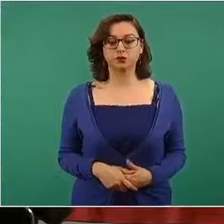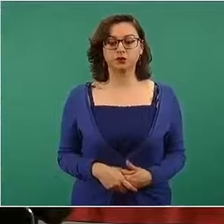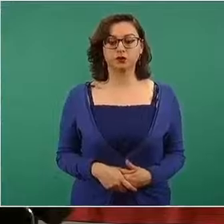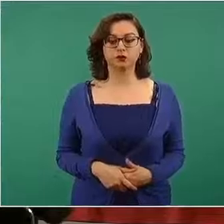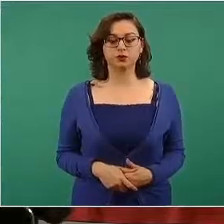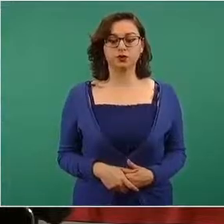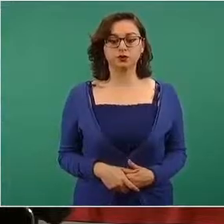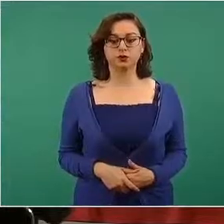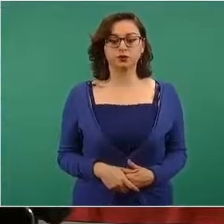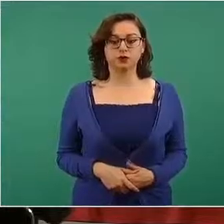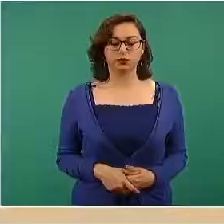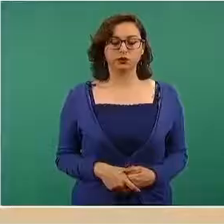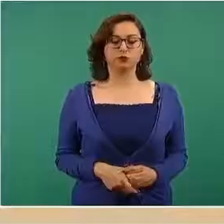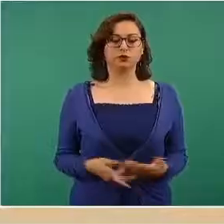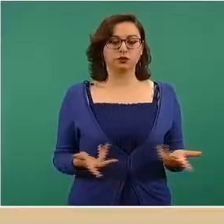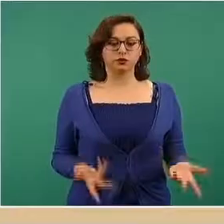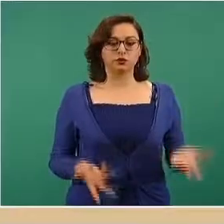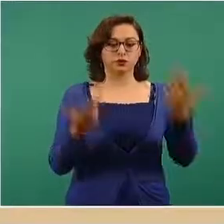Ahora, las definiciones.